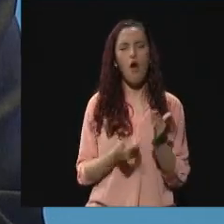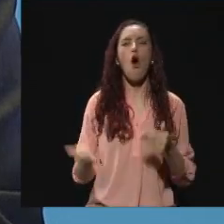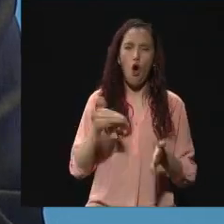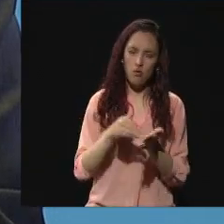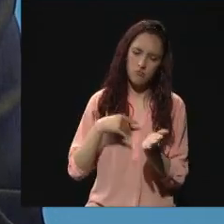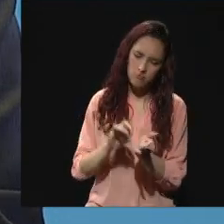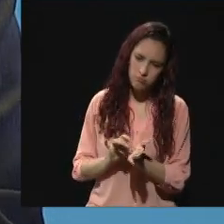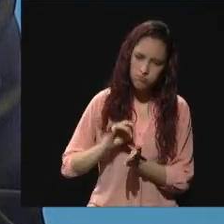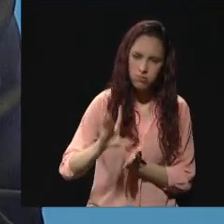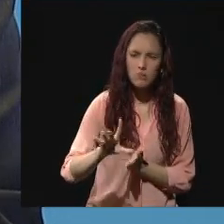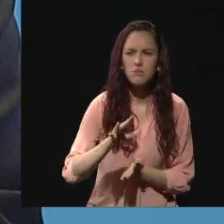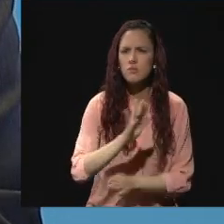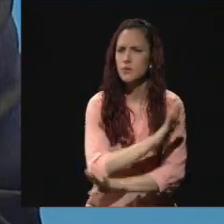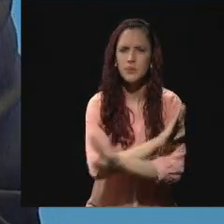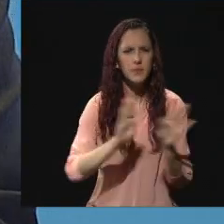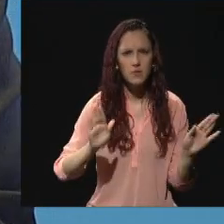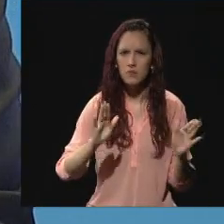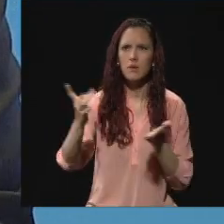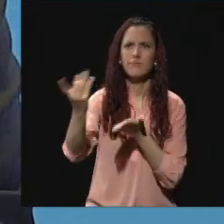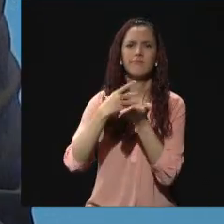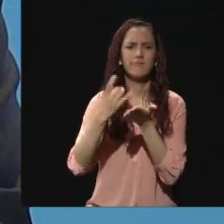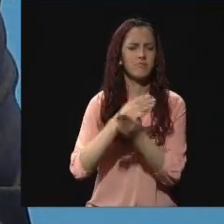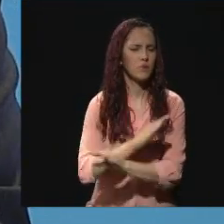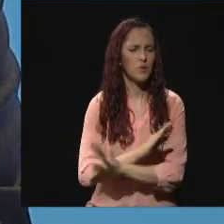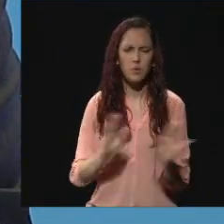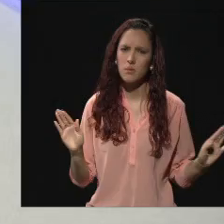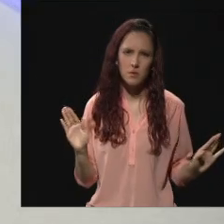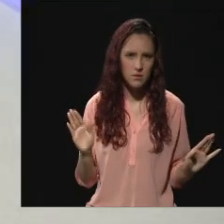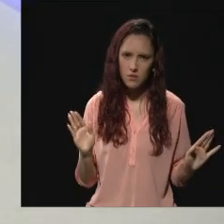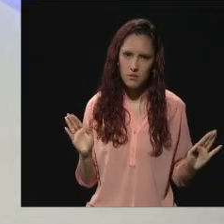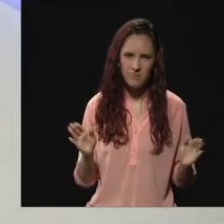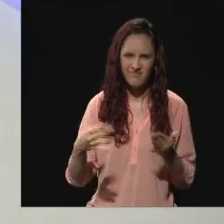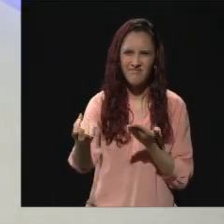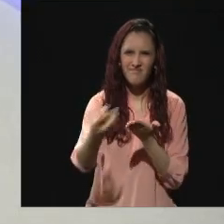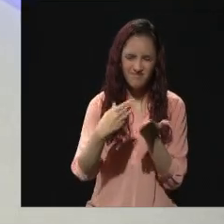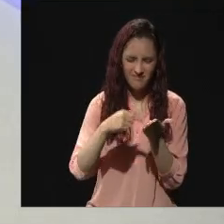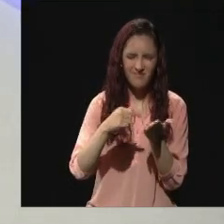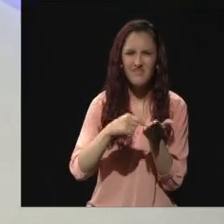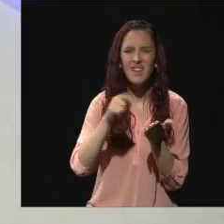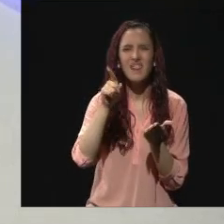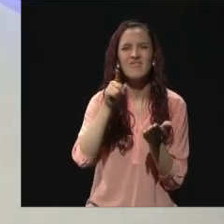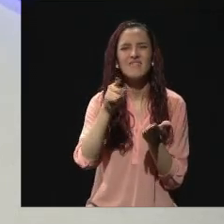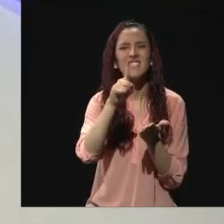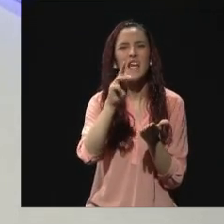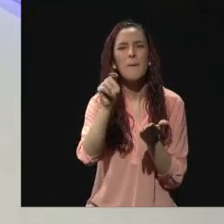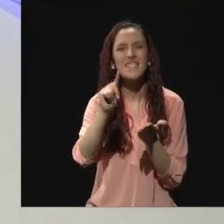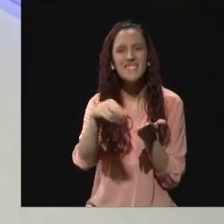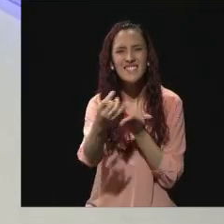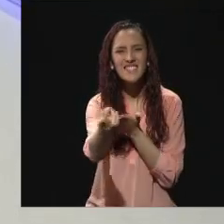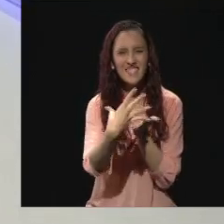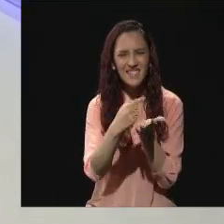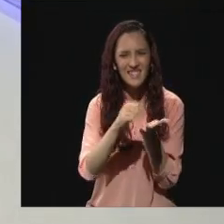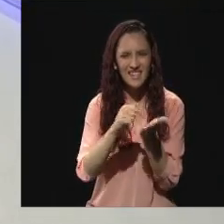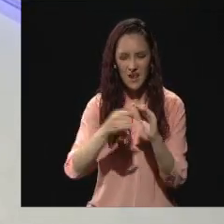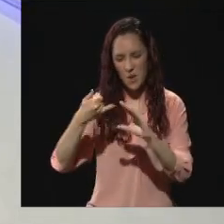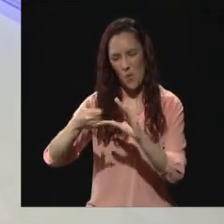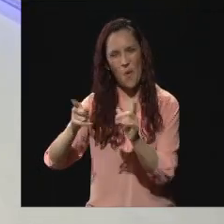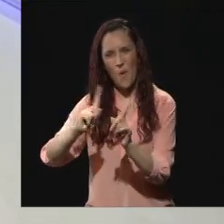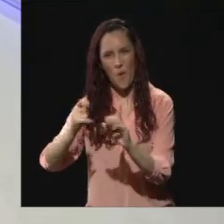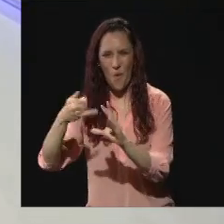envíen más ese tipo de contenidos especialmente son mensajes sms y mensajes que nos llegan al